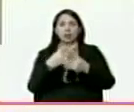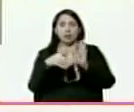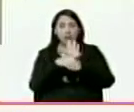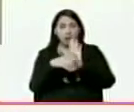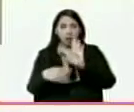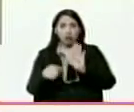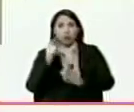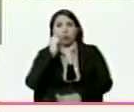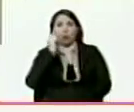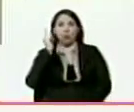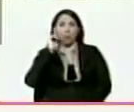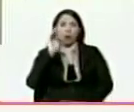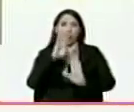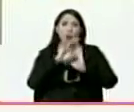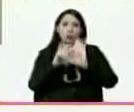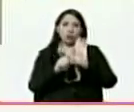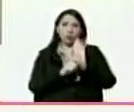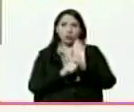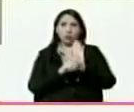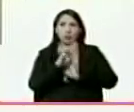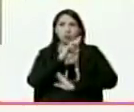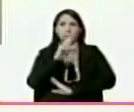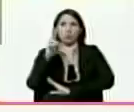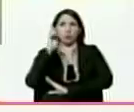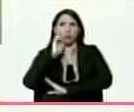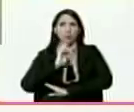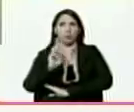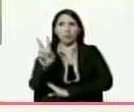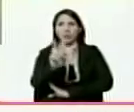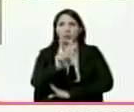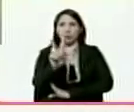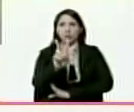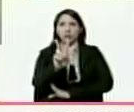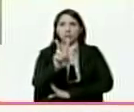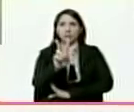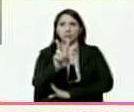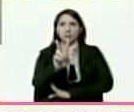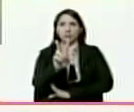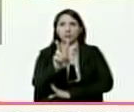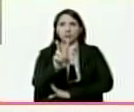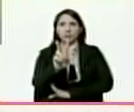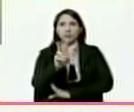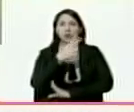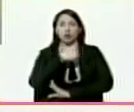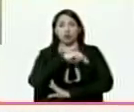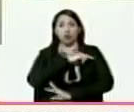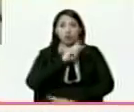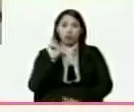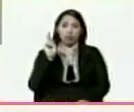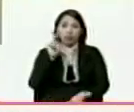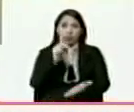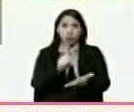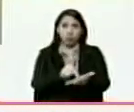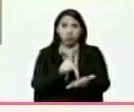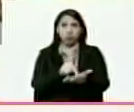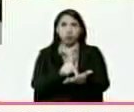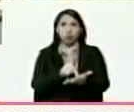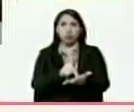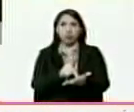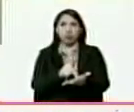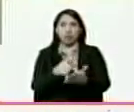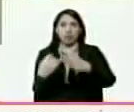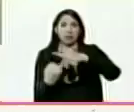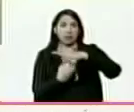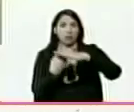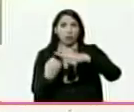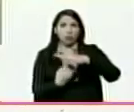la Constitución de la República Bolivariana de Venezuela. Hemos venido a las instancias que nos hemos dado